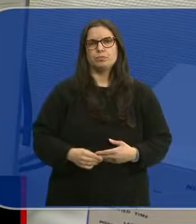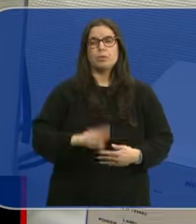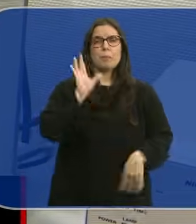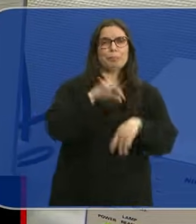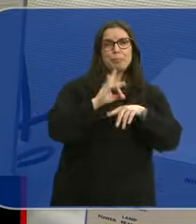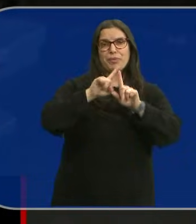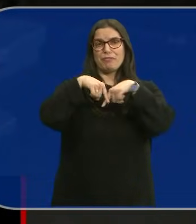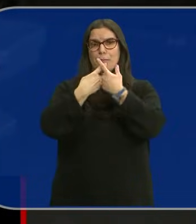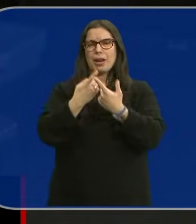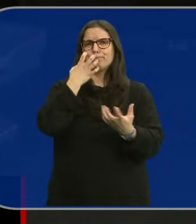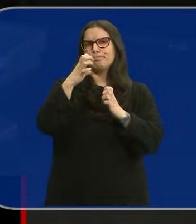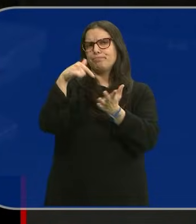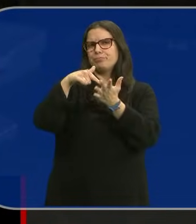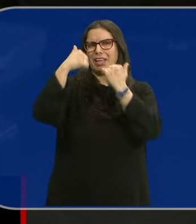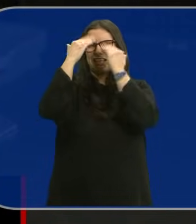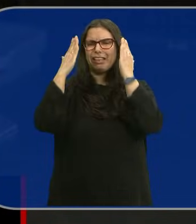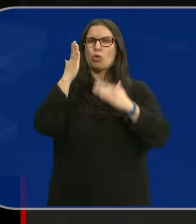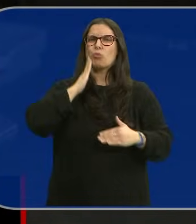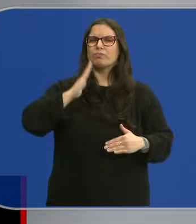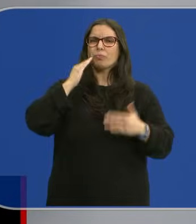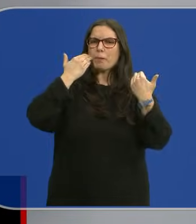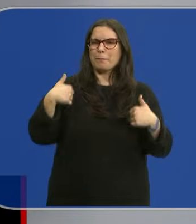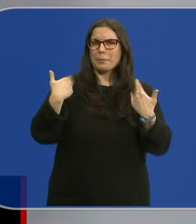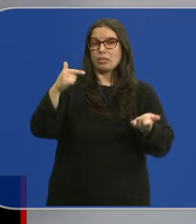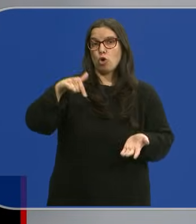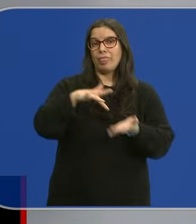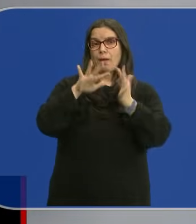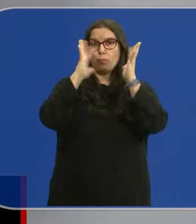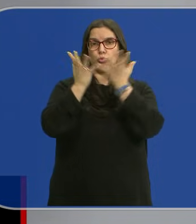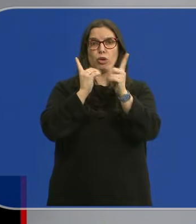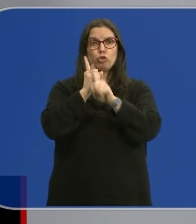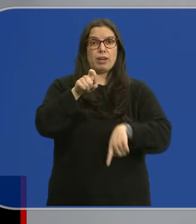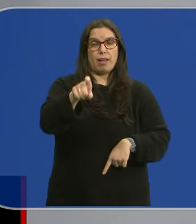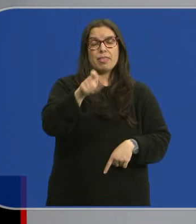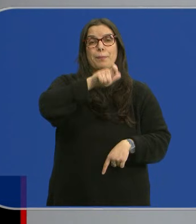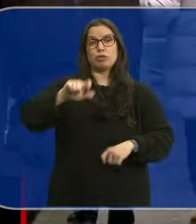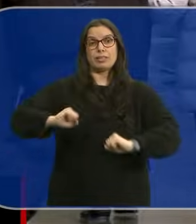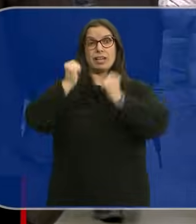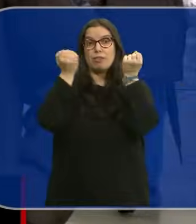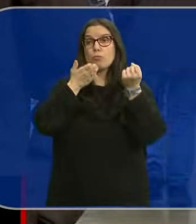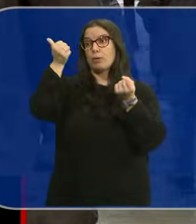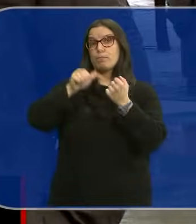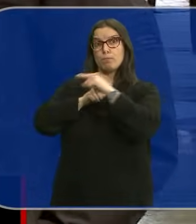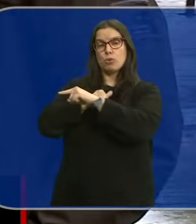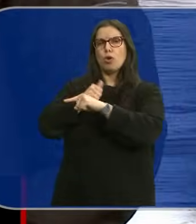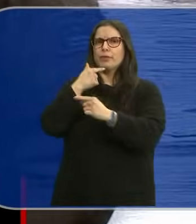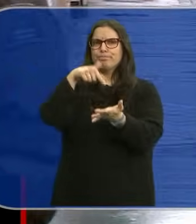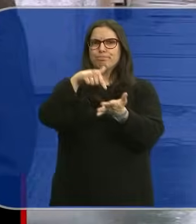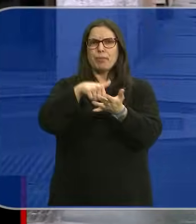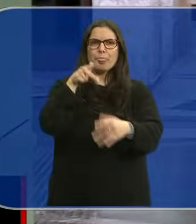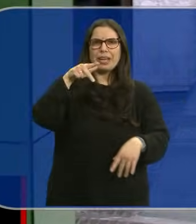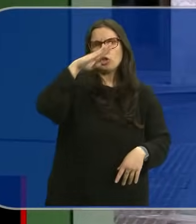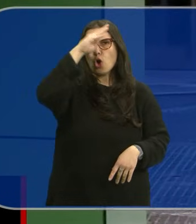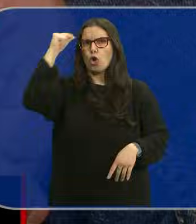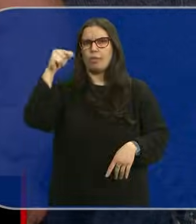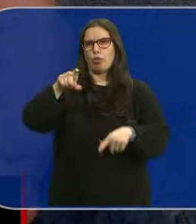Pacientes y familiares reclaman una atención más humana en el Día Mundial contra el Cáncer y los supervivientes como Samuel reivindican su derecho al